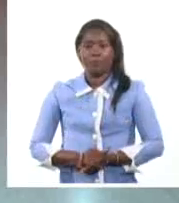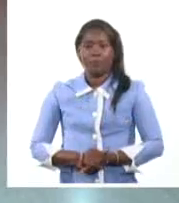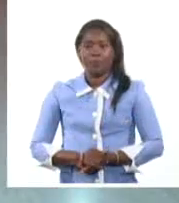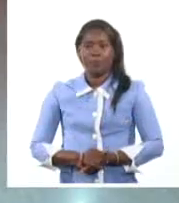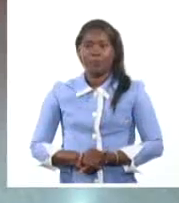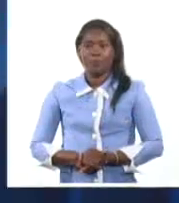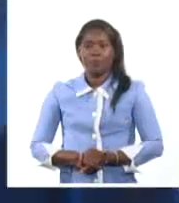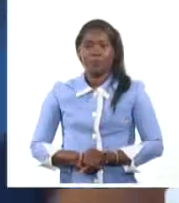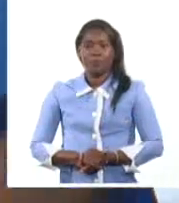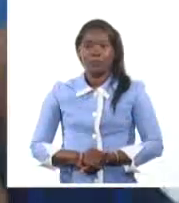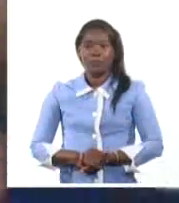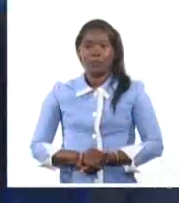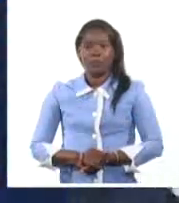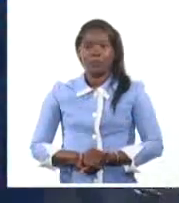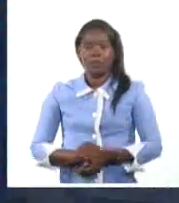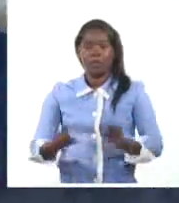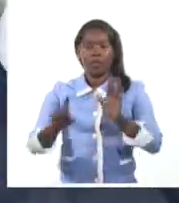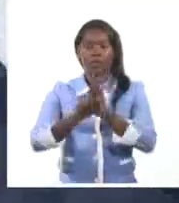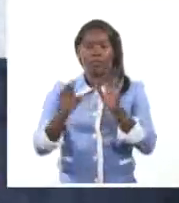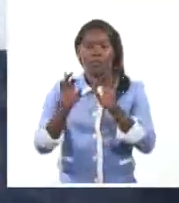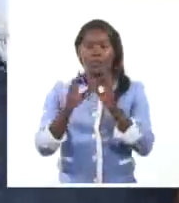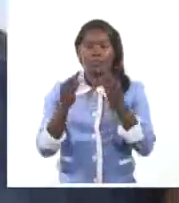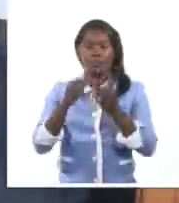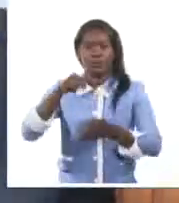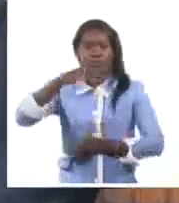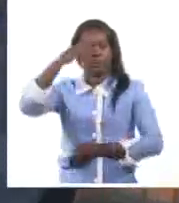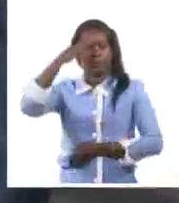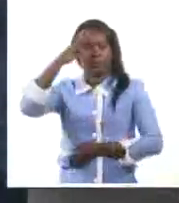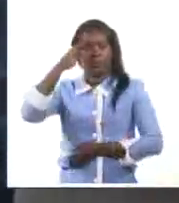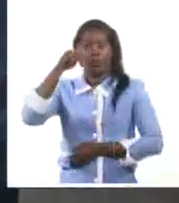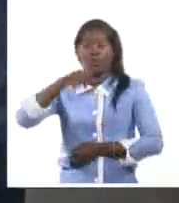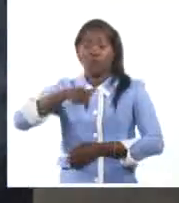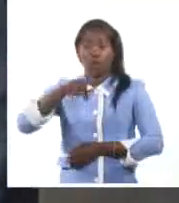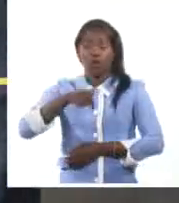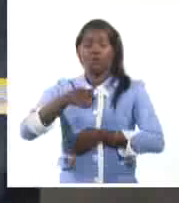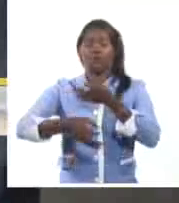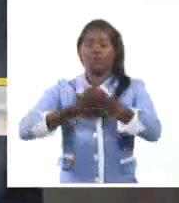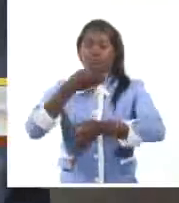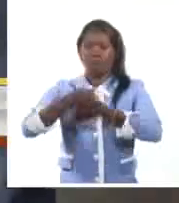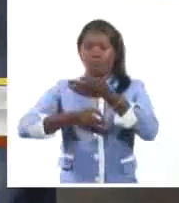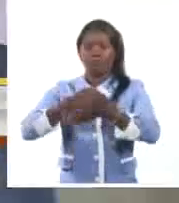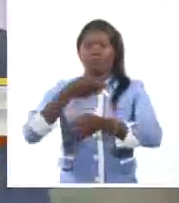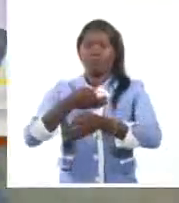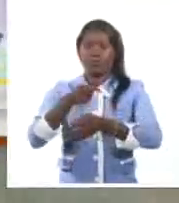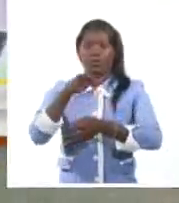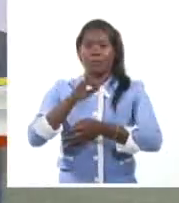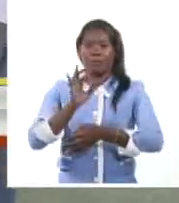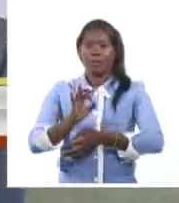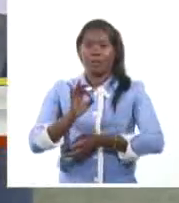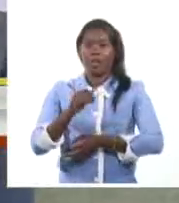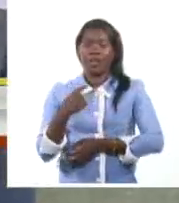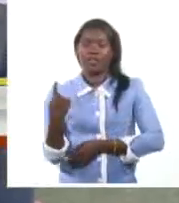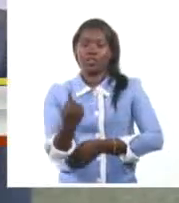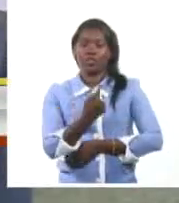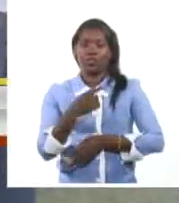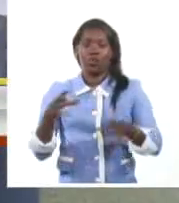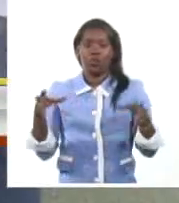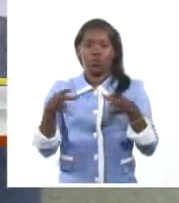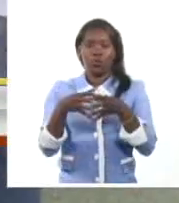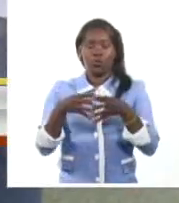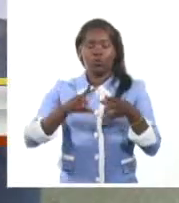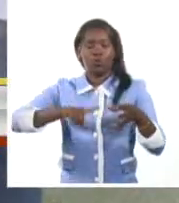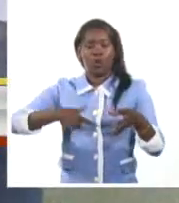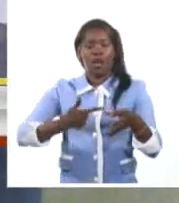Referendo popular por el Código de las Familias en Cuba es hoy también tema esencial en la agenda de artistas e intelectuales de nuestra